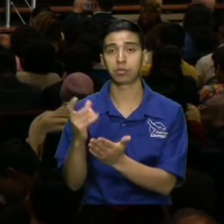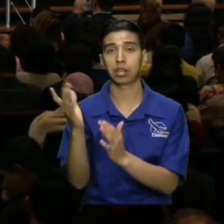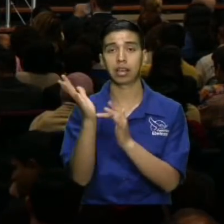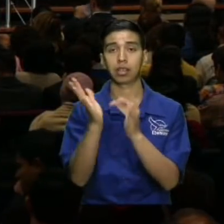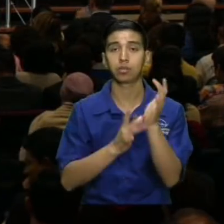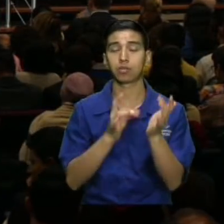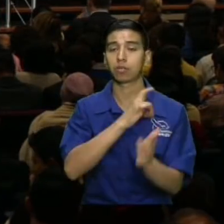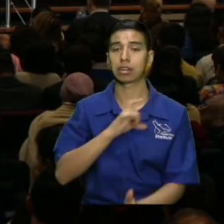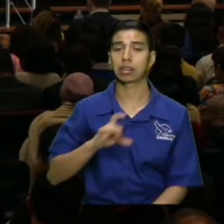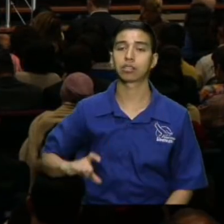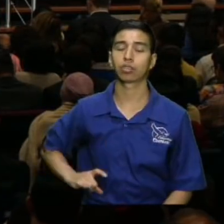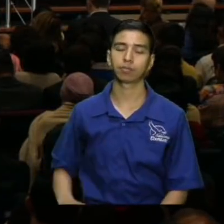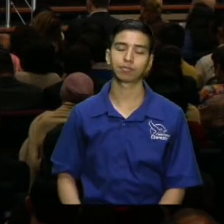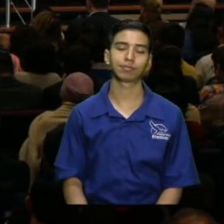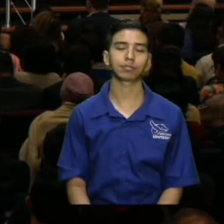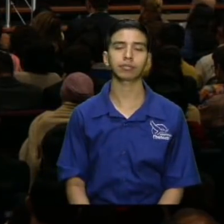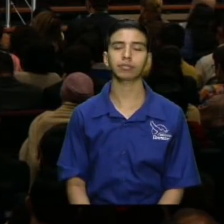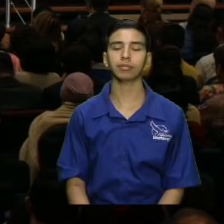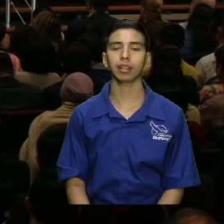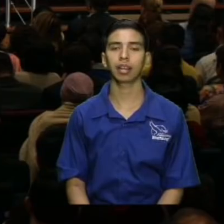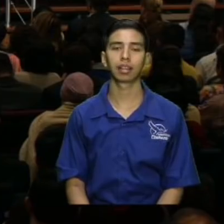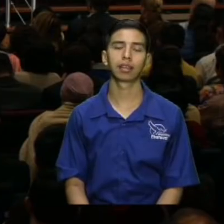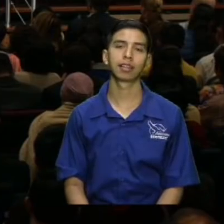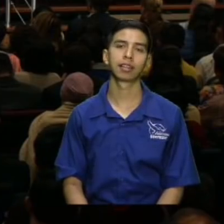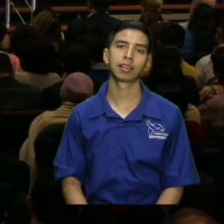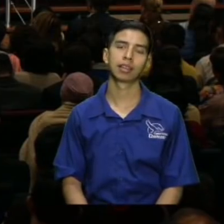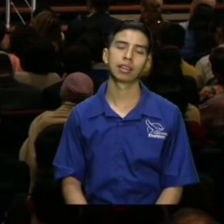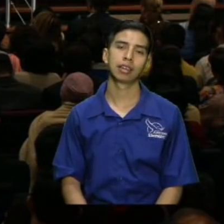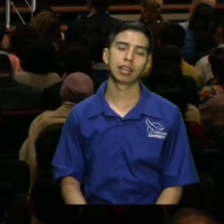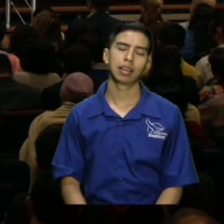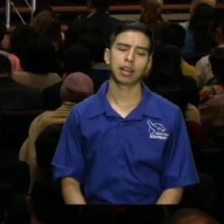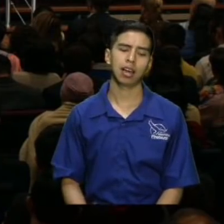Se me hace a mí entonces que ese Eliseo quería ser